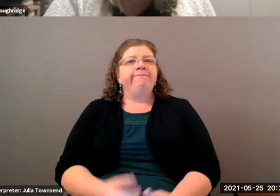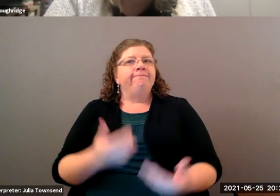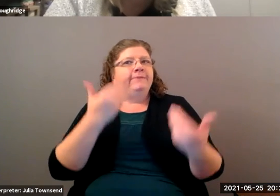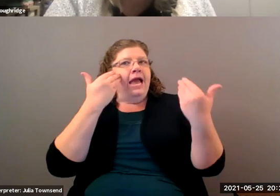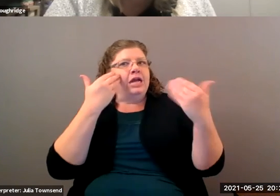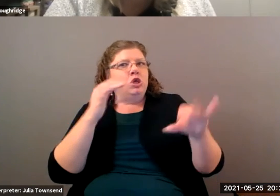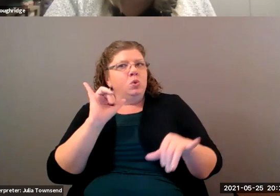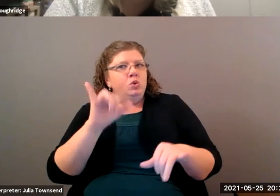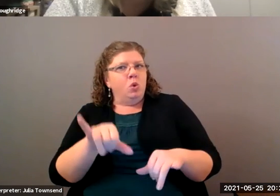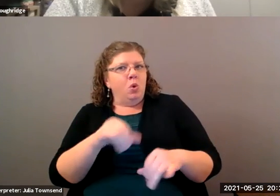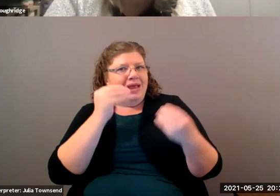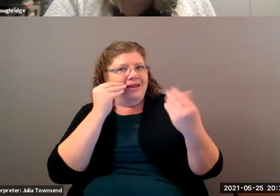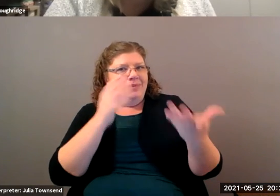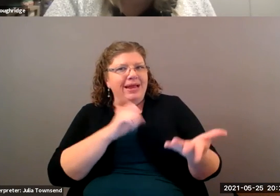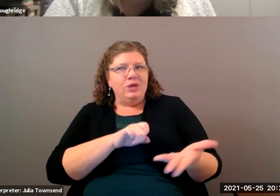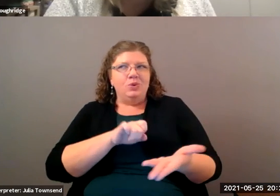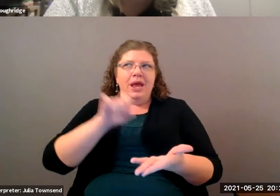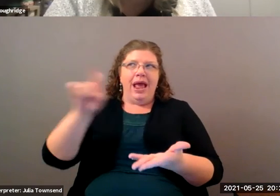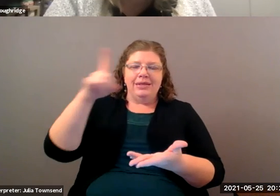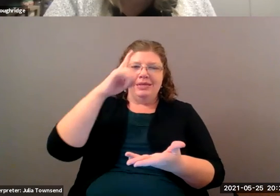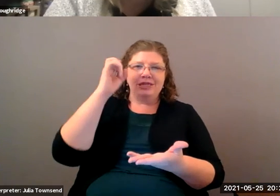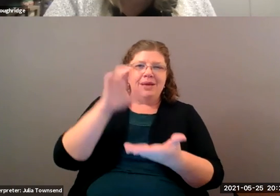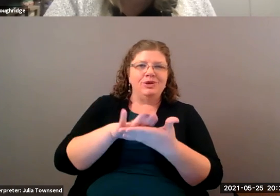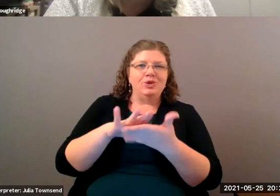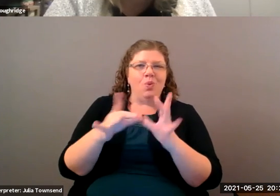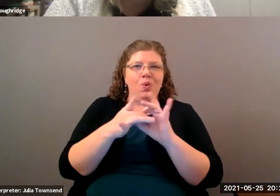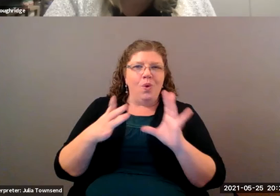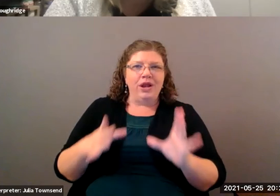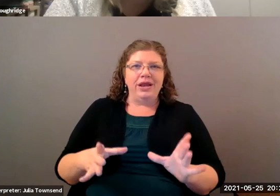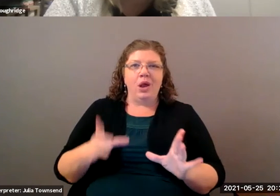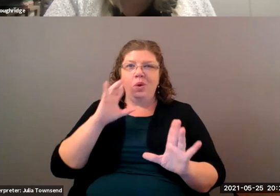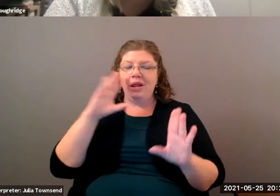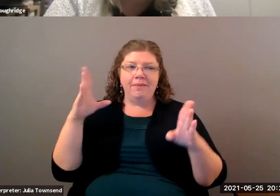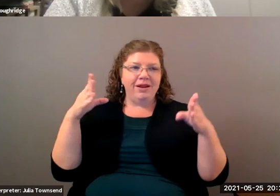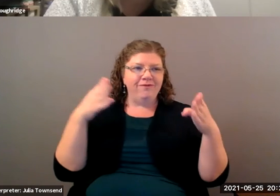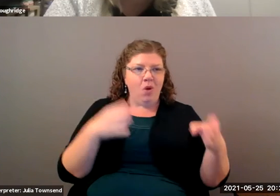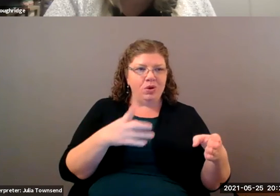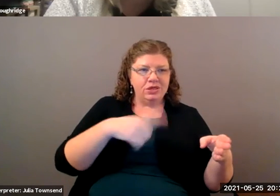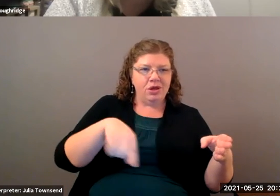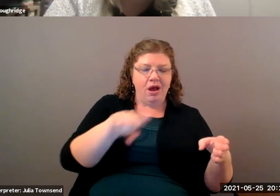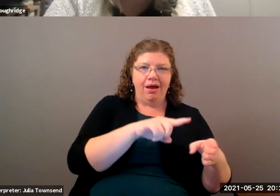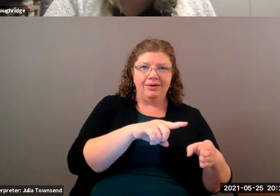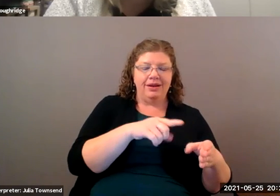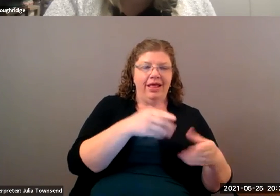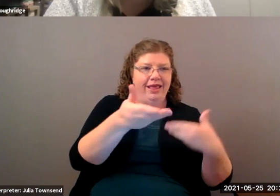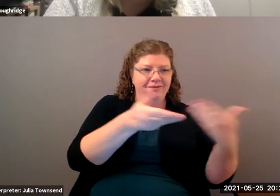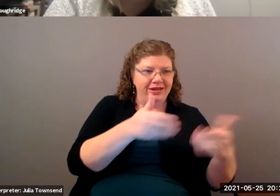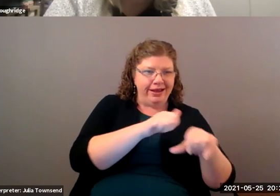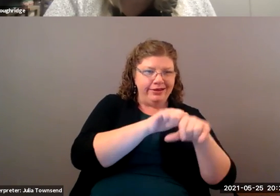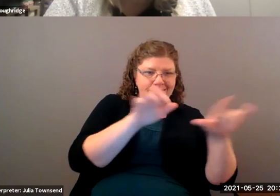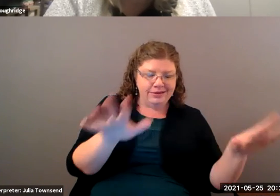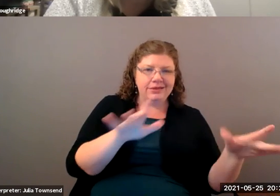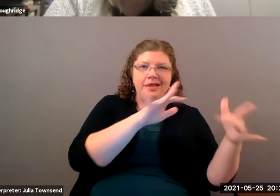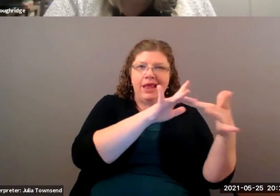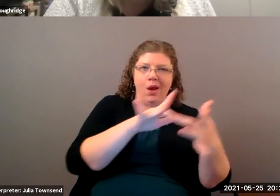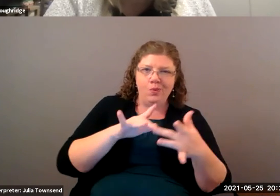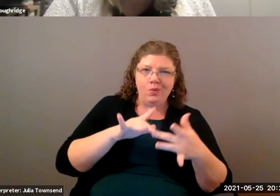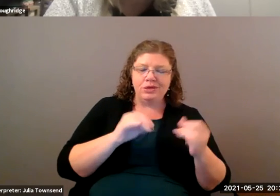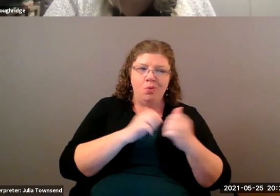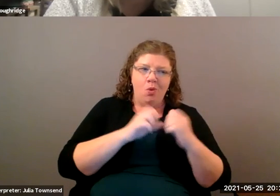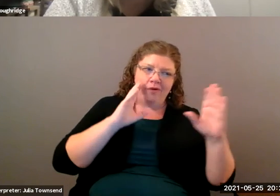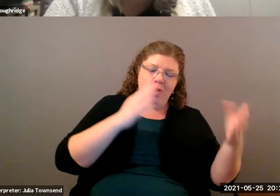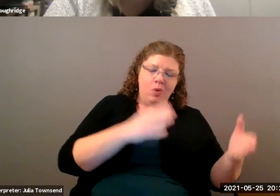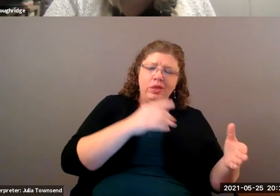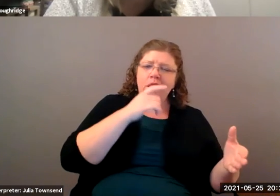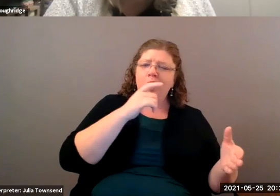porcentaje? No tengo esa información. Tendría yo que preguntarle a los coordinadores de escuela de verano. Nos hemos enfocado en